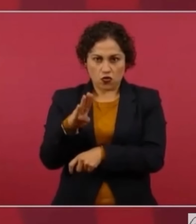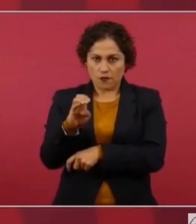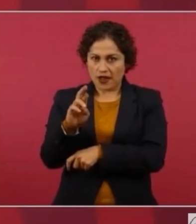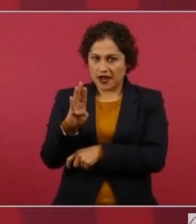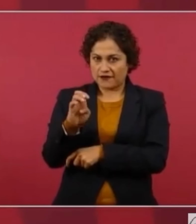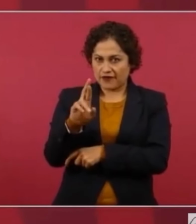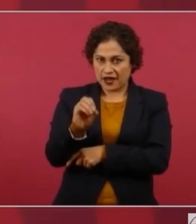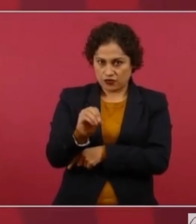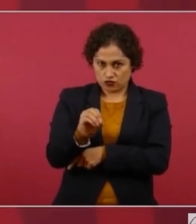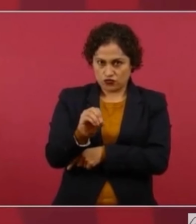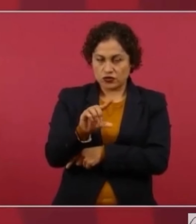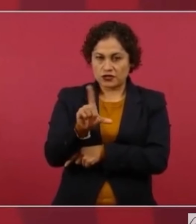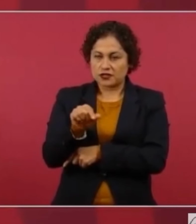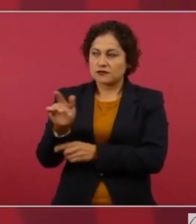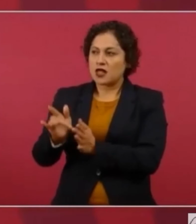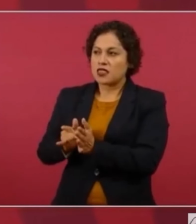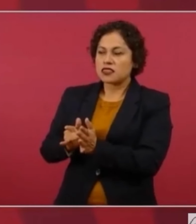pero la retoma muy bien